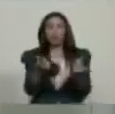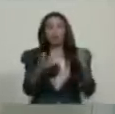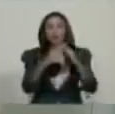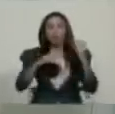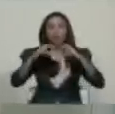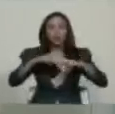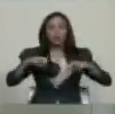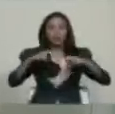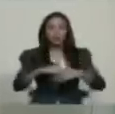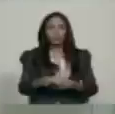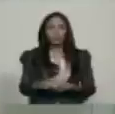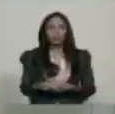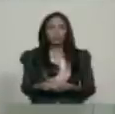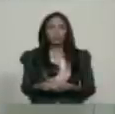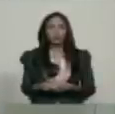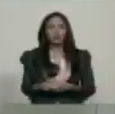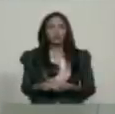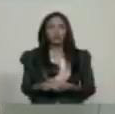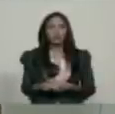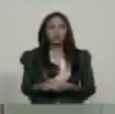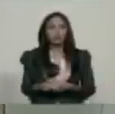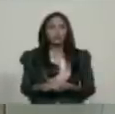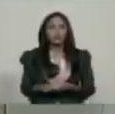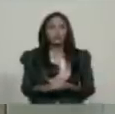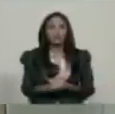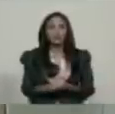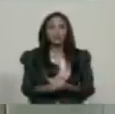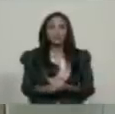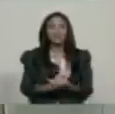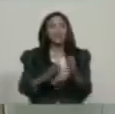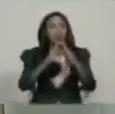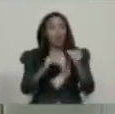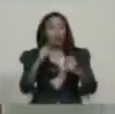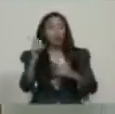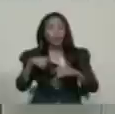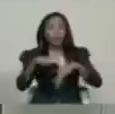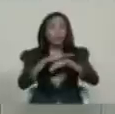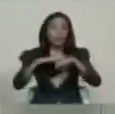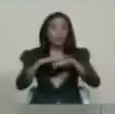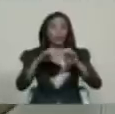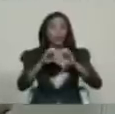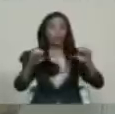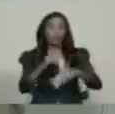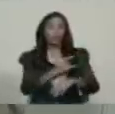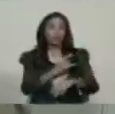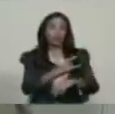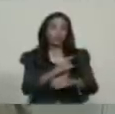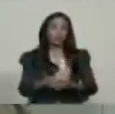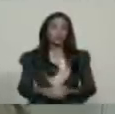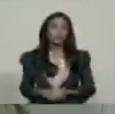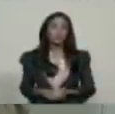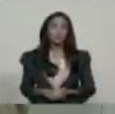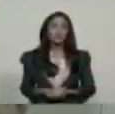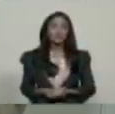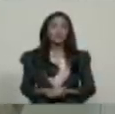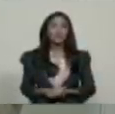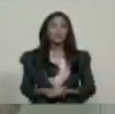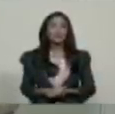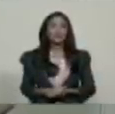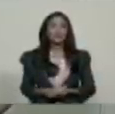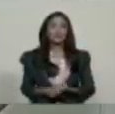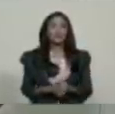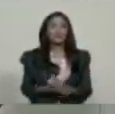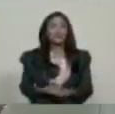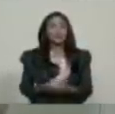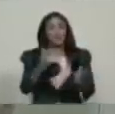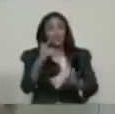investigación de nuestro Centro de Producción de Ciencia y Tecnología. De la misma manera, hemos avanzado con el tema de la semilla, como ya lo